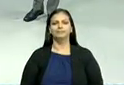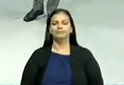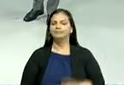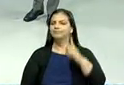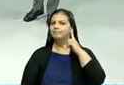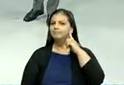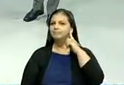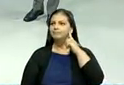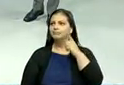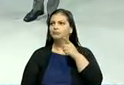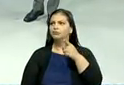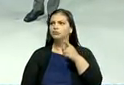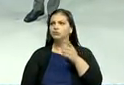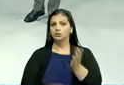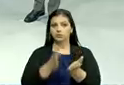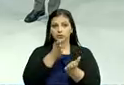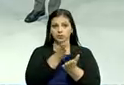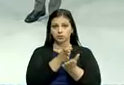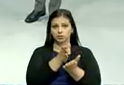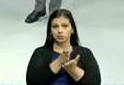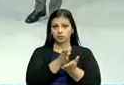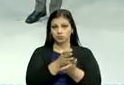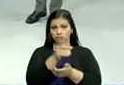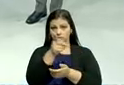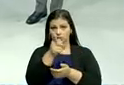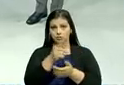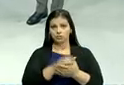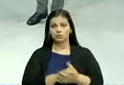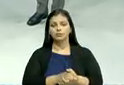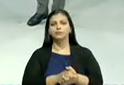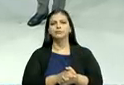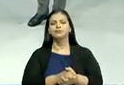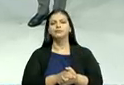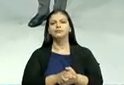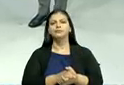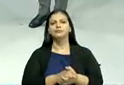parece que estás en la terminal terrestre de la ciudad adelante